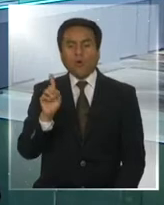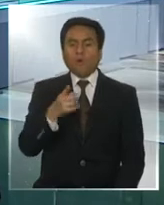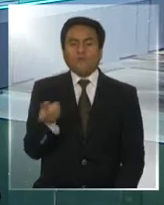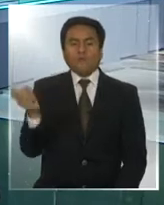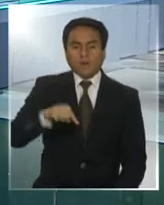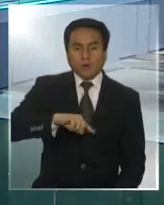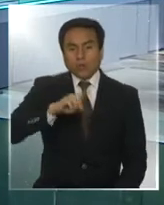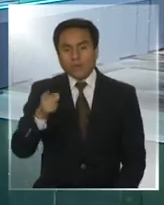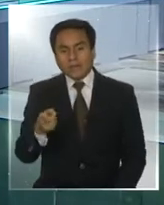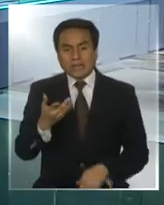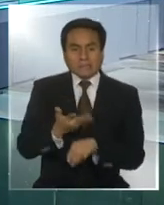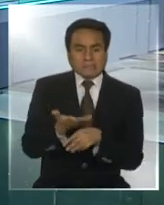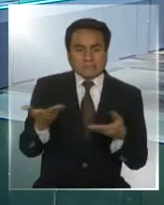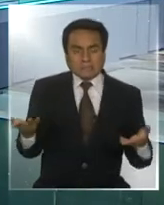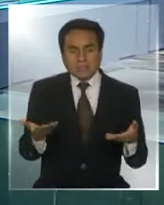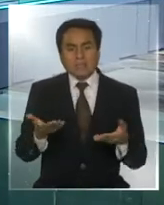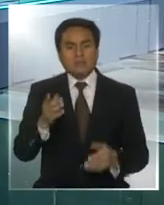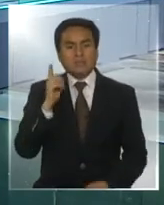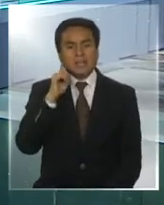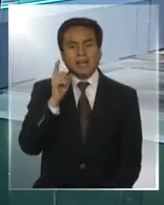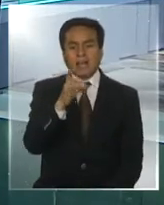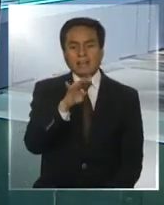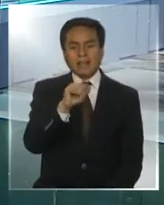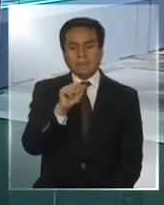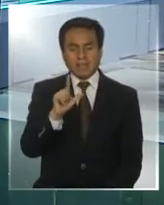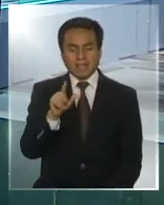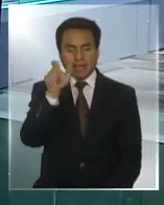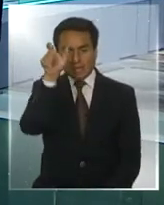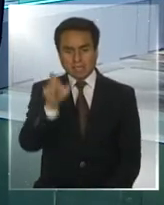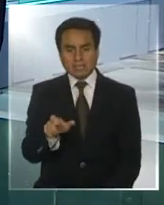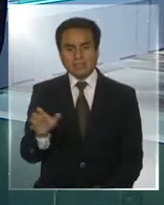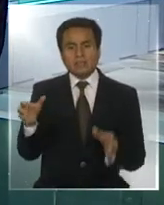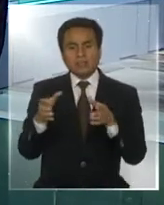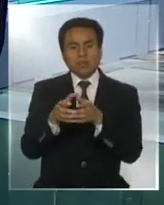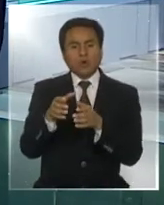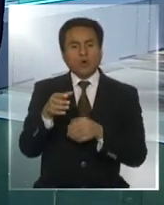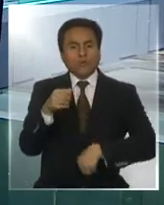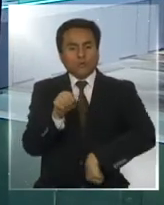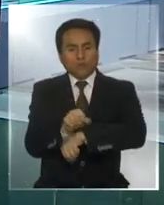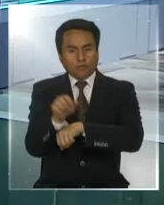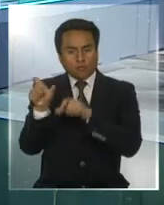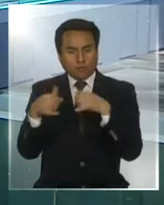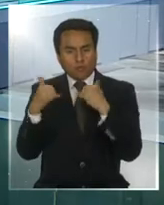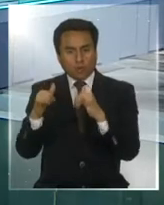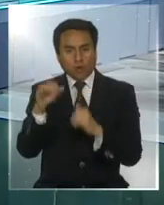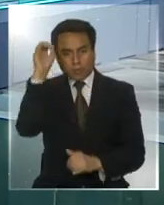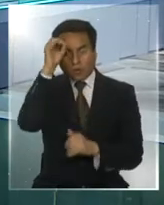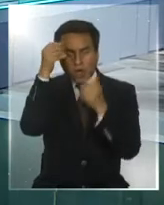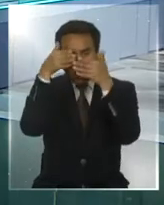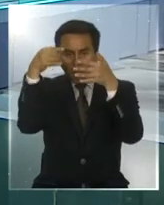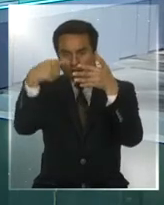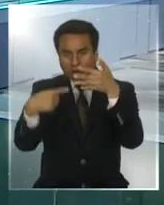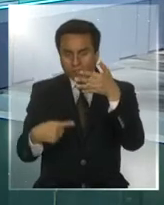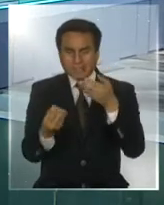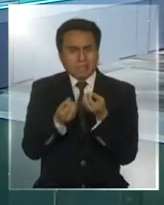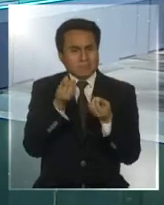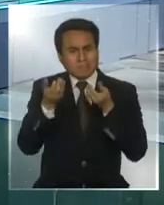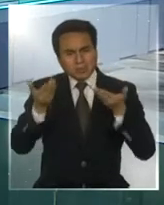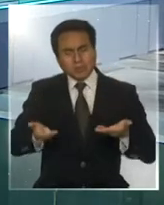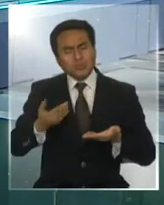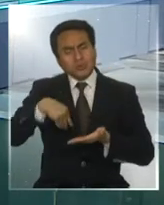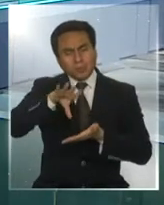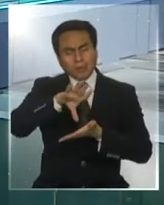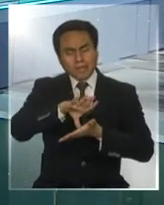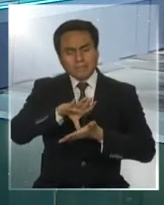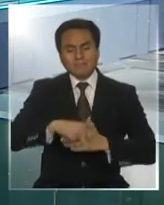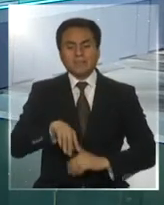vuelve. Exactamente. Vamos a escuchar a Gamadiel García, presidente del Sindicato de Jugadores de Fútbol, que tiene una opinión muy, muy amplia respecto a lo que está pasando hoy en nuestro